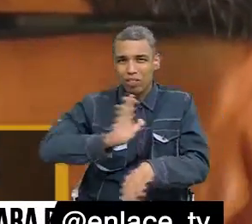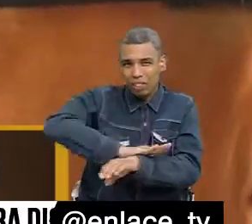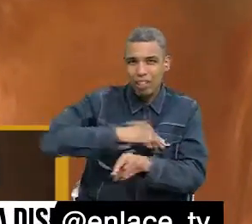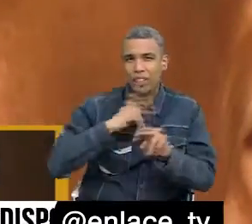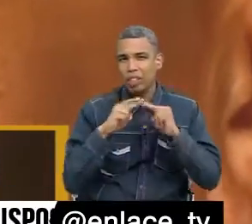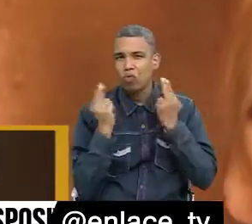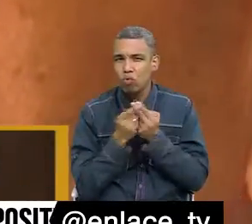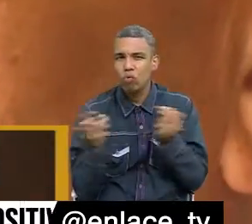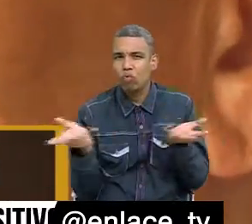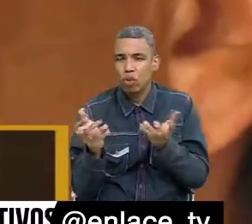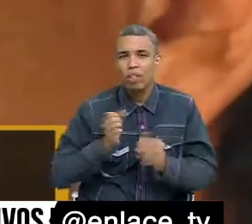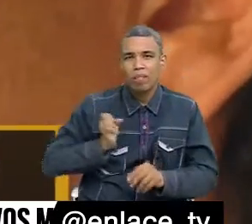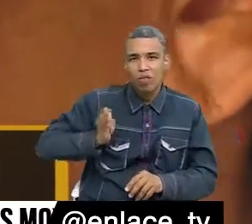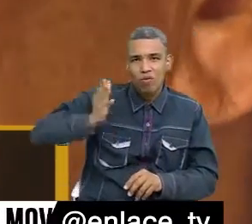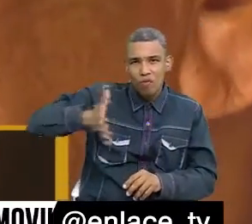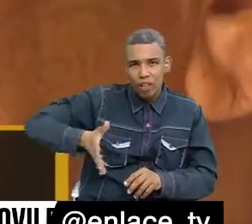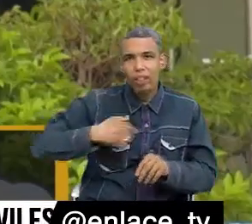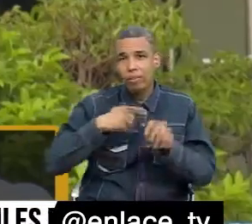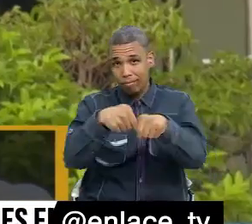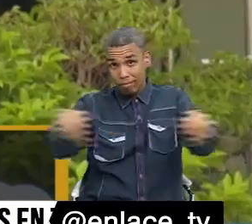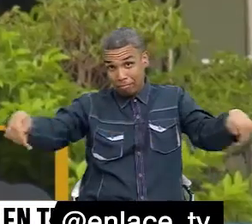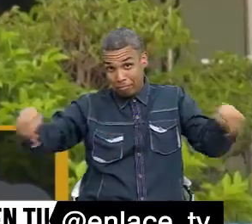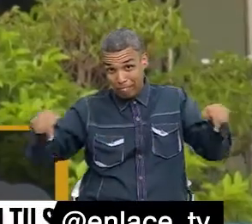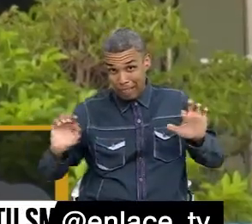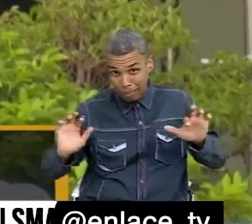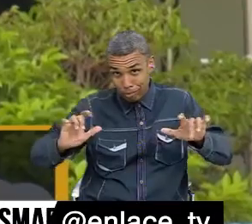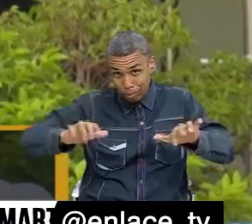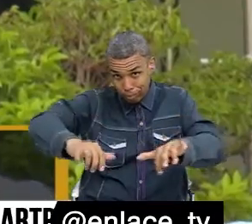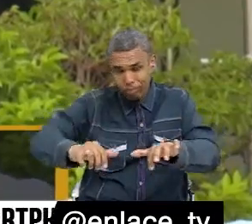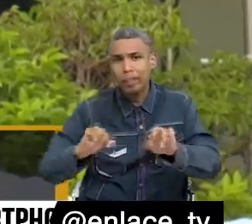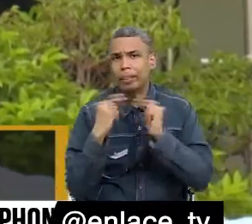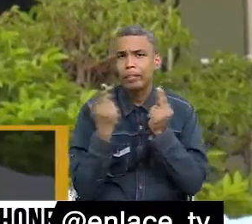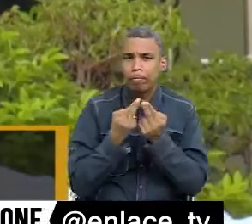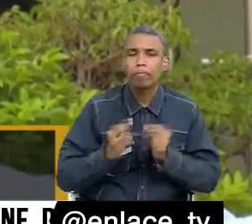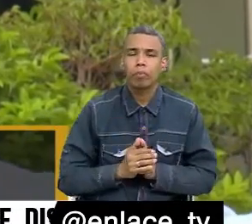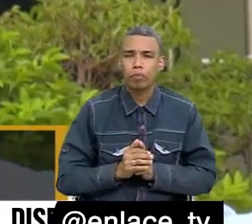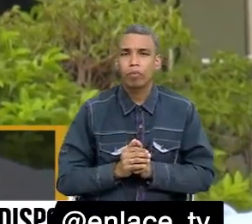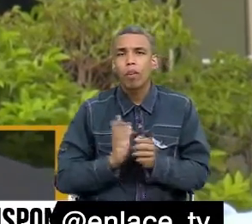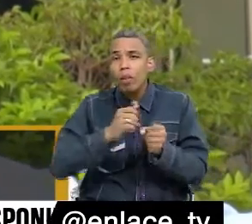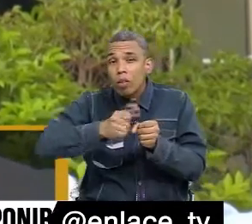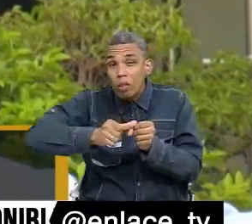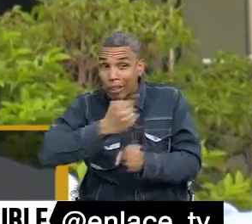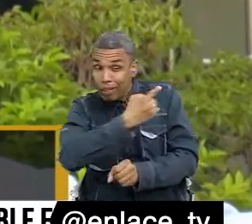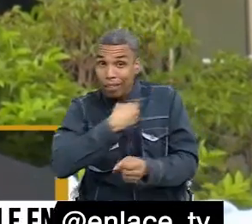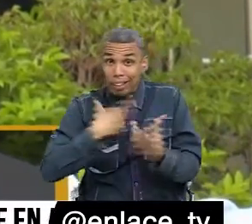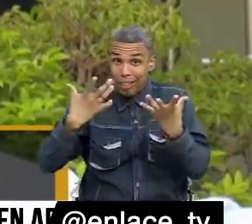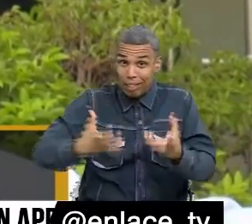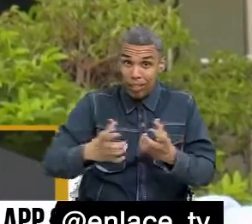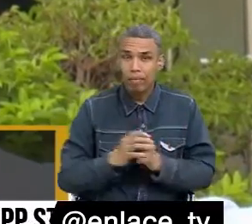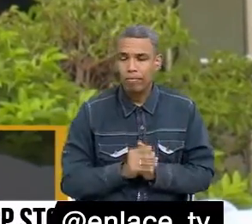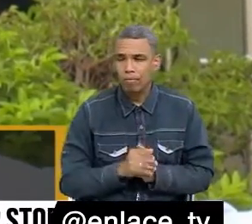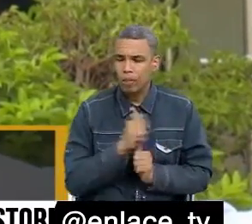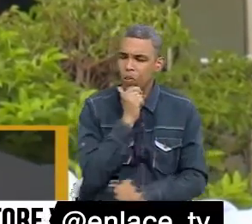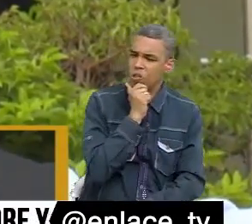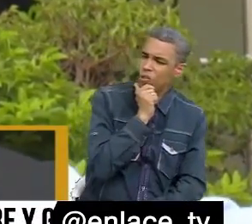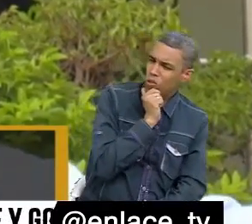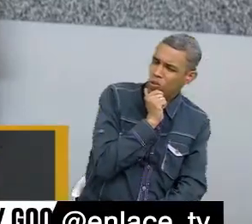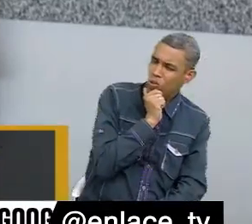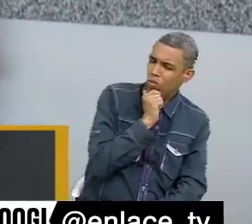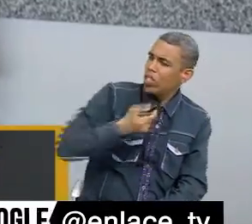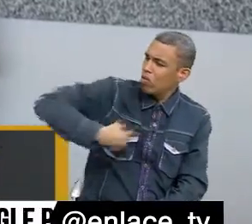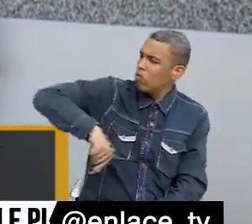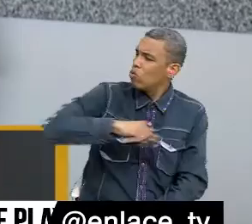Salón Cusiana del Club Infantas. Ecopetrol quiere llevarnos al sistema de seguridad que tienen las EPS hoy en todo el país.